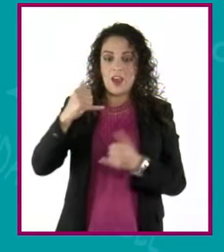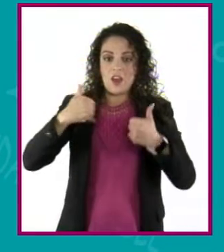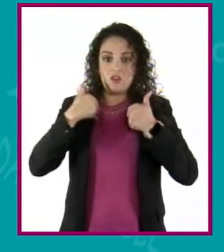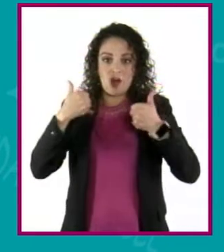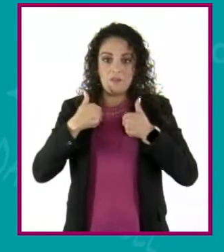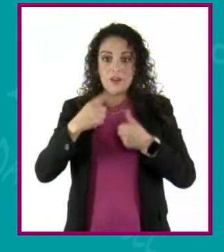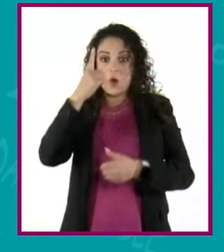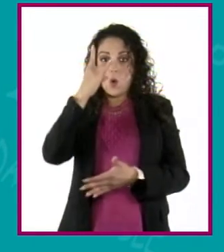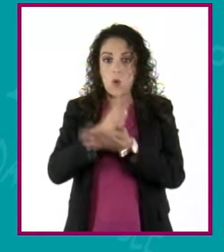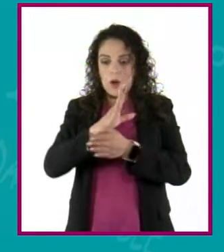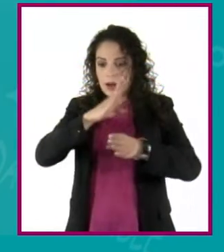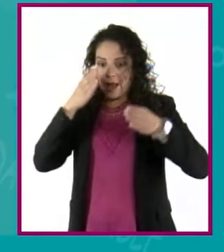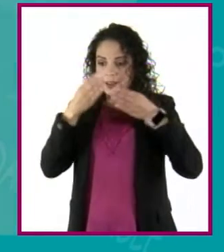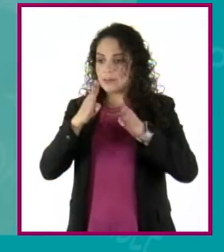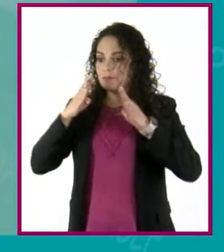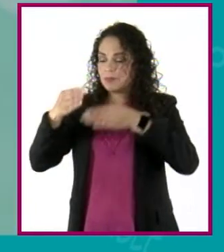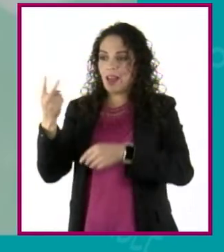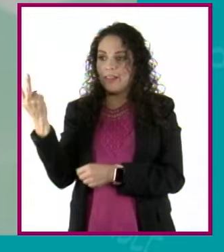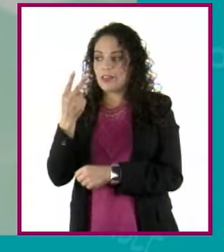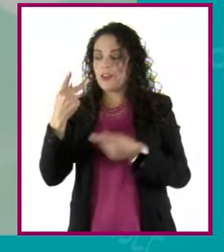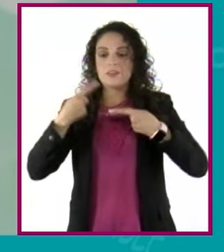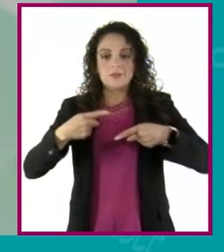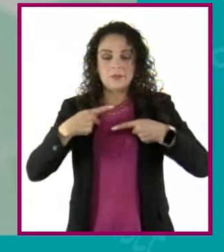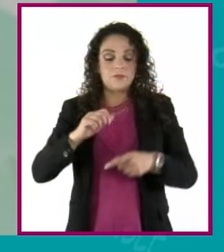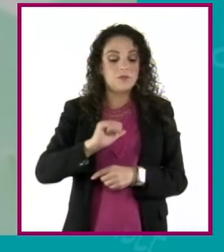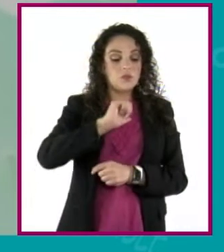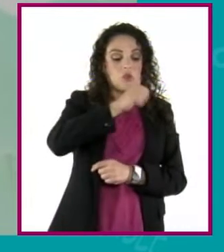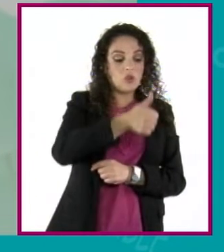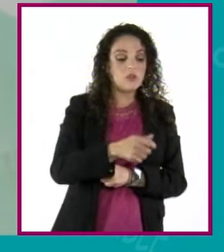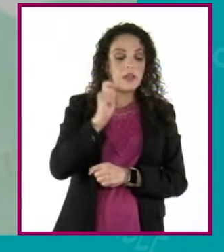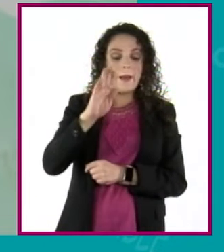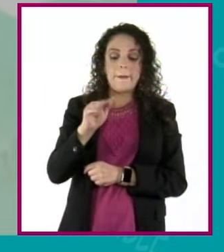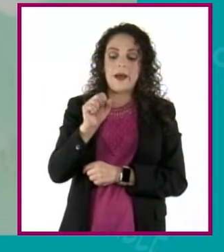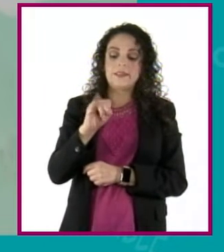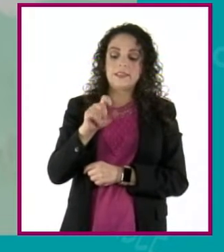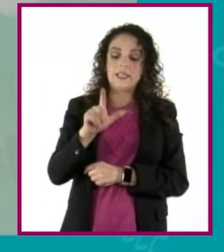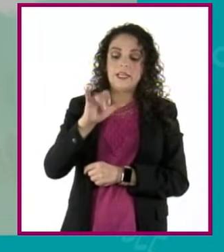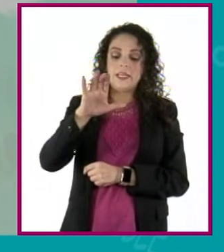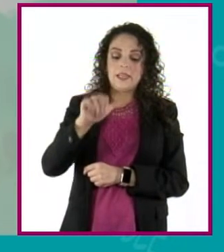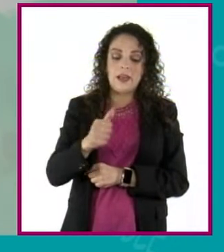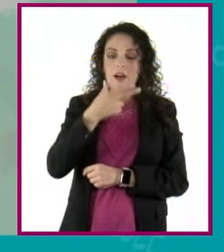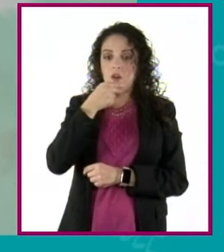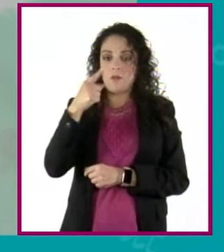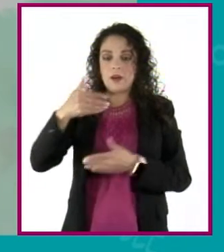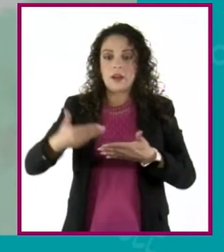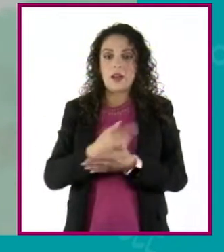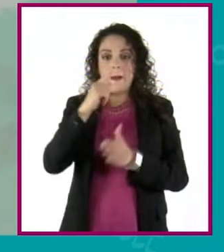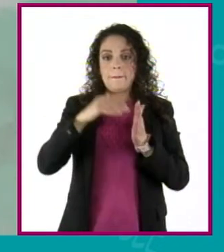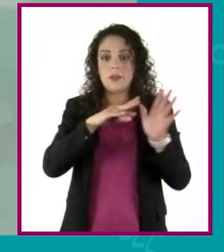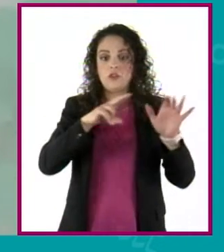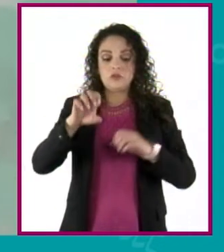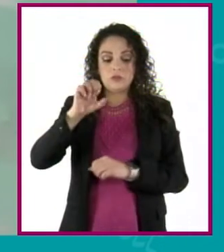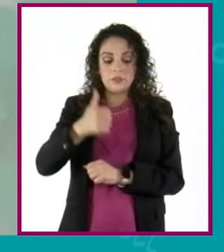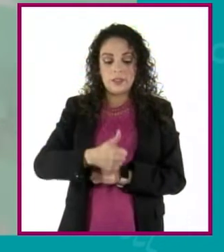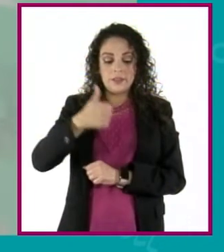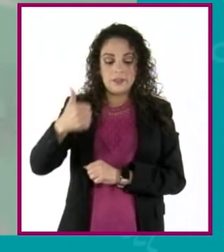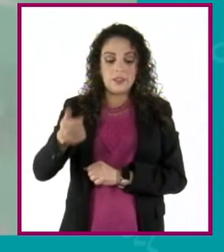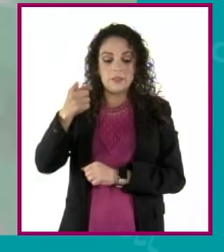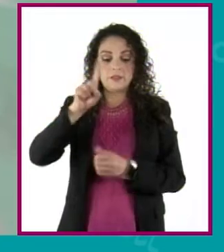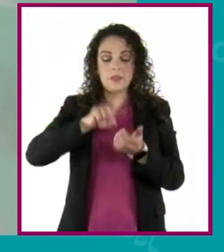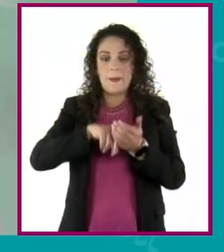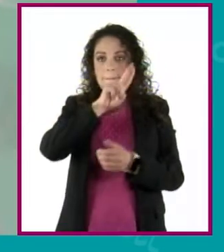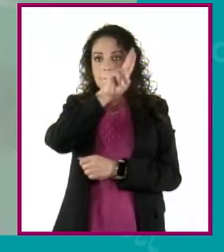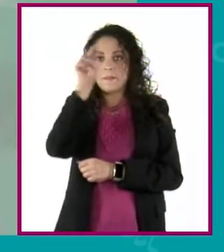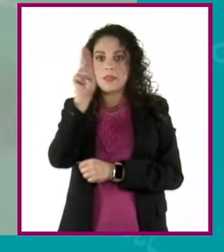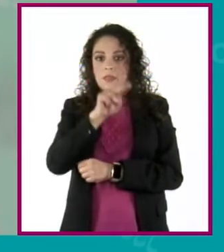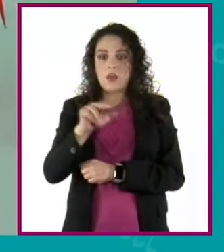ellos. Otro pintor muy conocido es Vasily Kandinsky. Nació en 1866 y fue precursor del arte abstracto en pintura